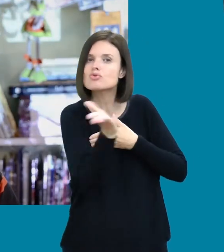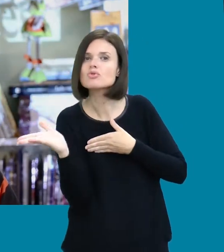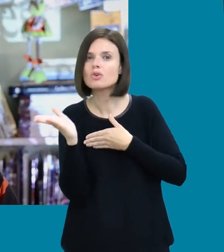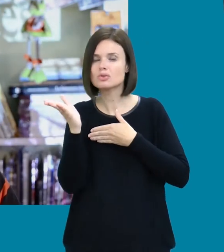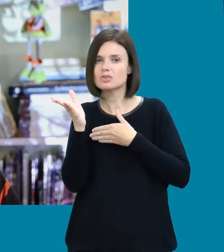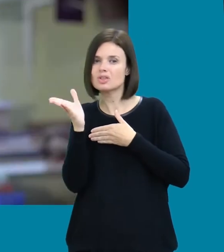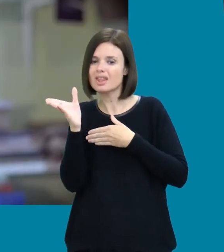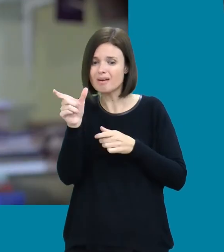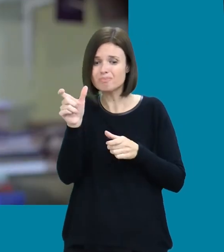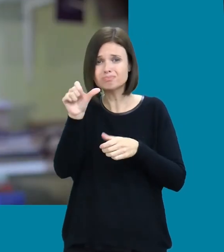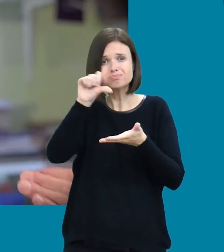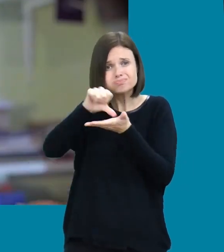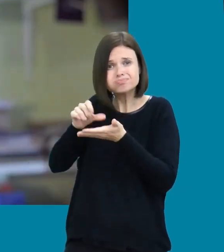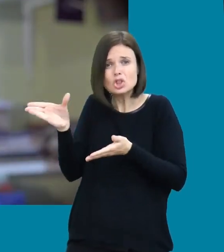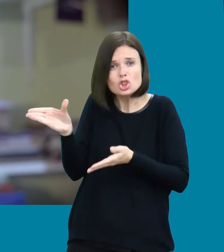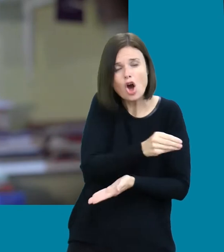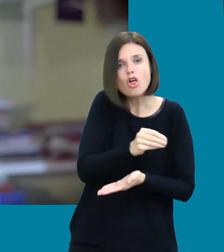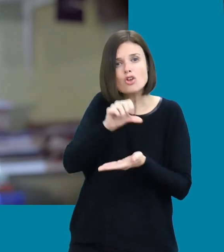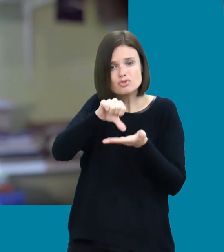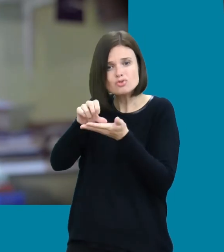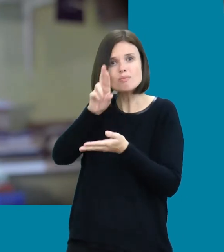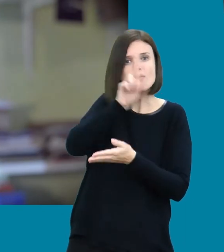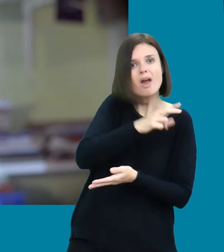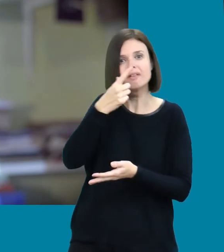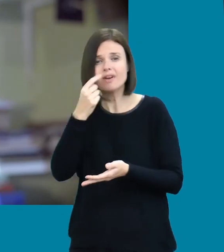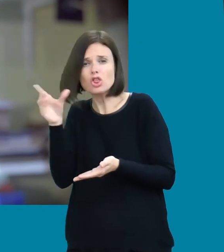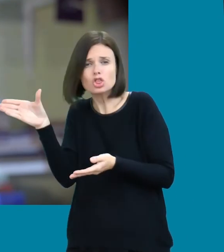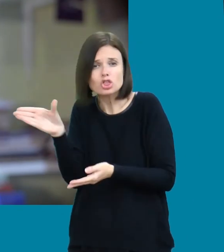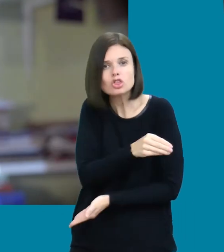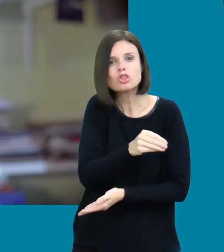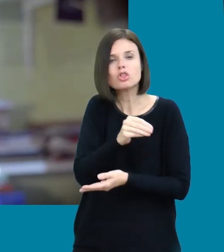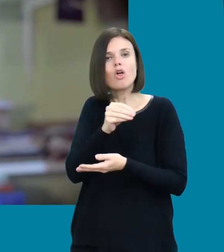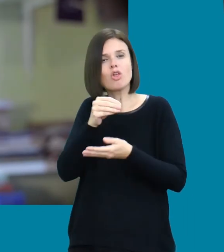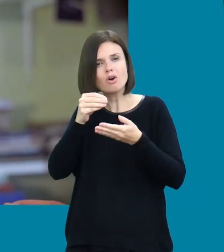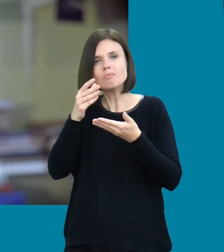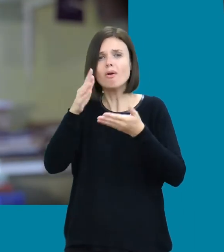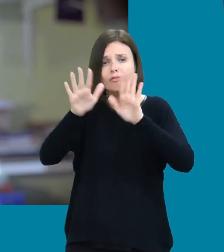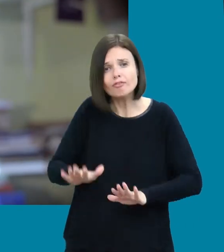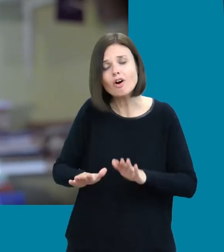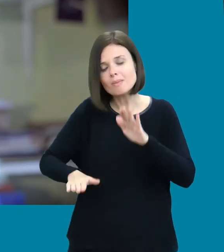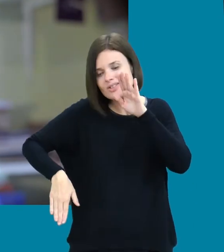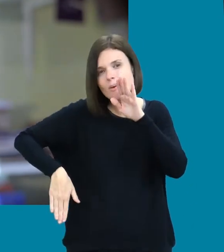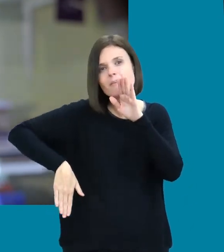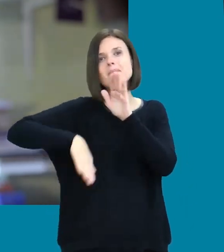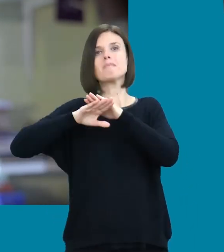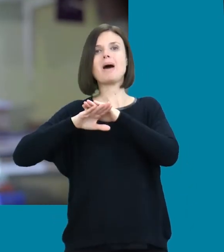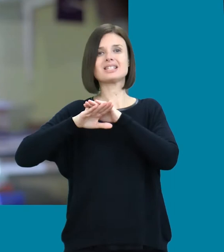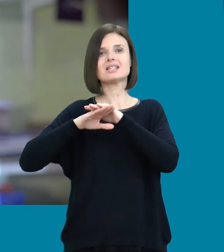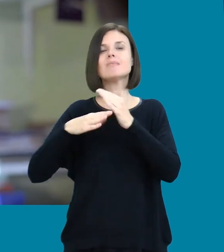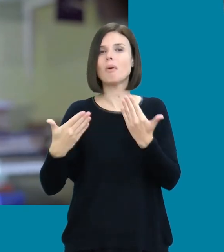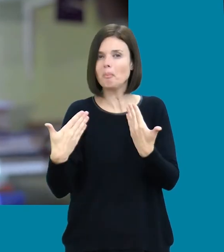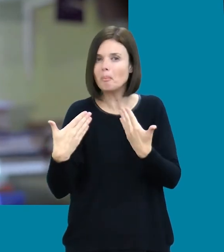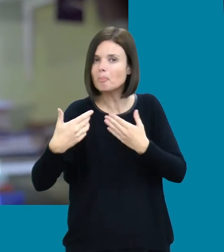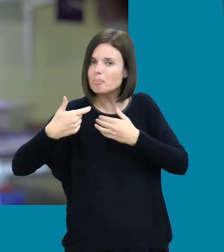la que todos, absolutamente todos sus ciudadanos y ciudadanas hayan podido pasar por el máximo